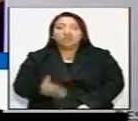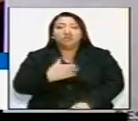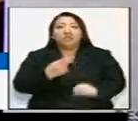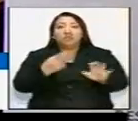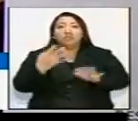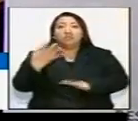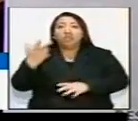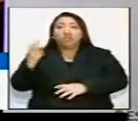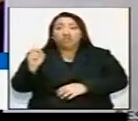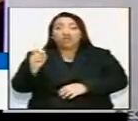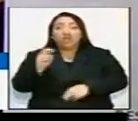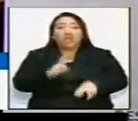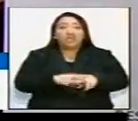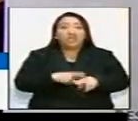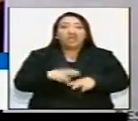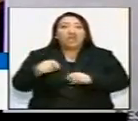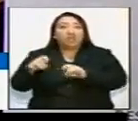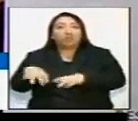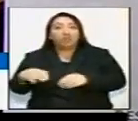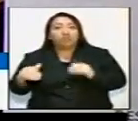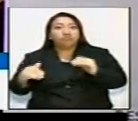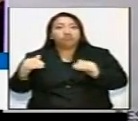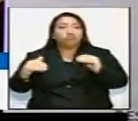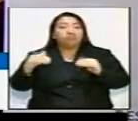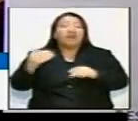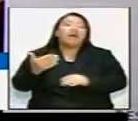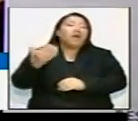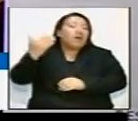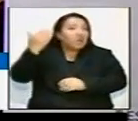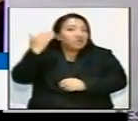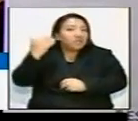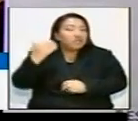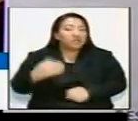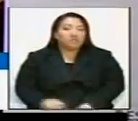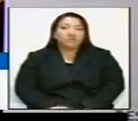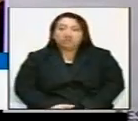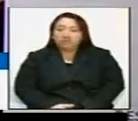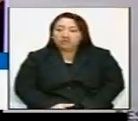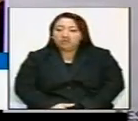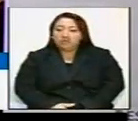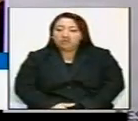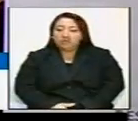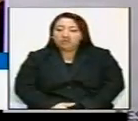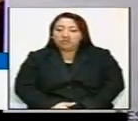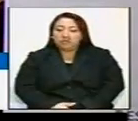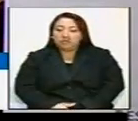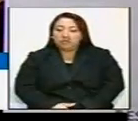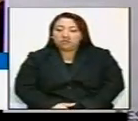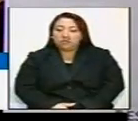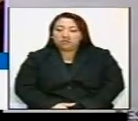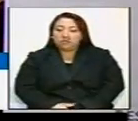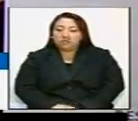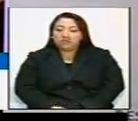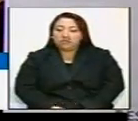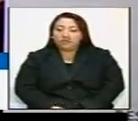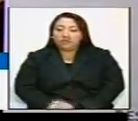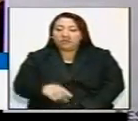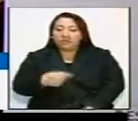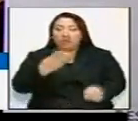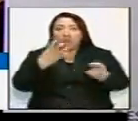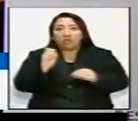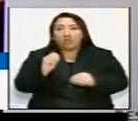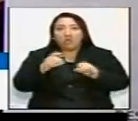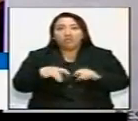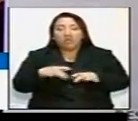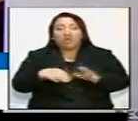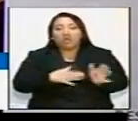hasta los 80, Argentina y Australia, y como pueden ver, empezaron a bajar. Así que para los 90, Australia